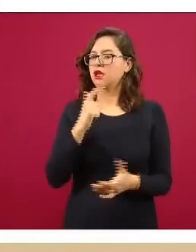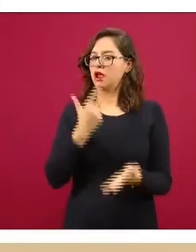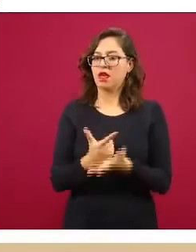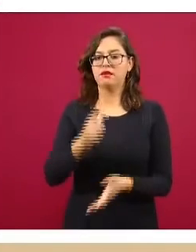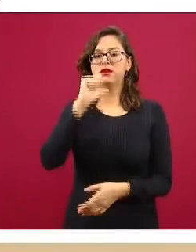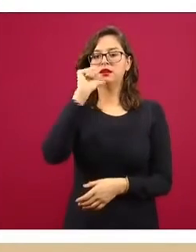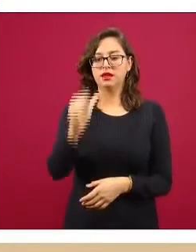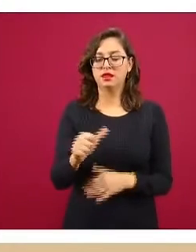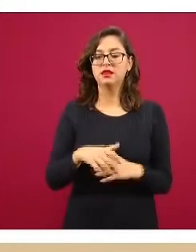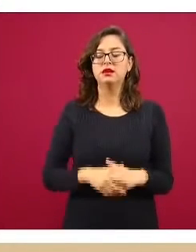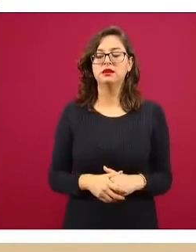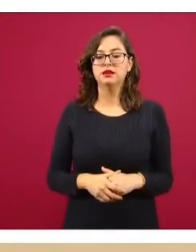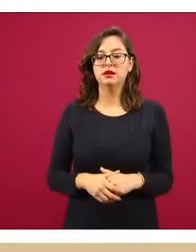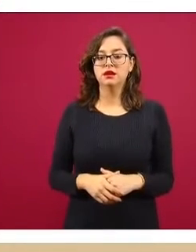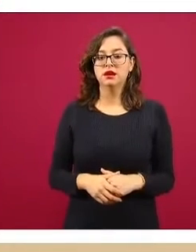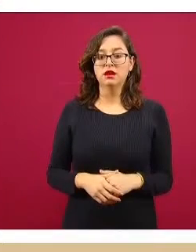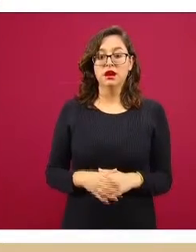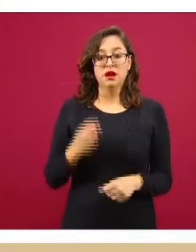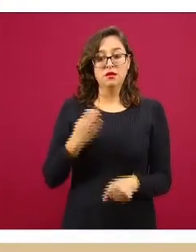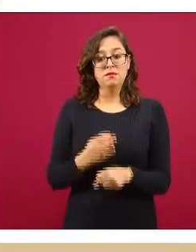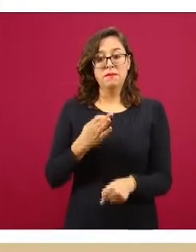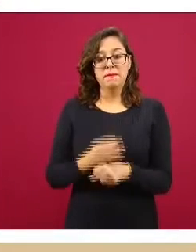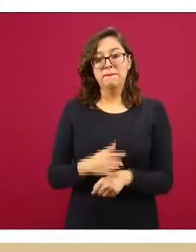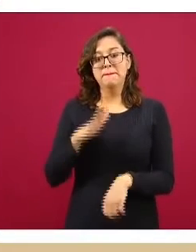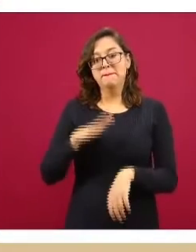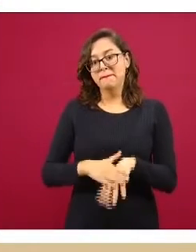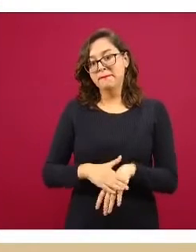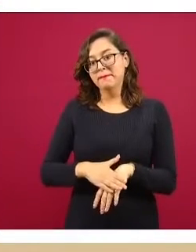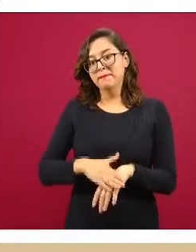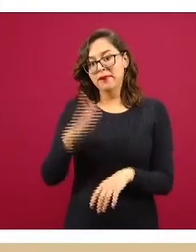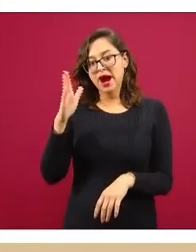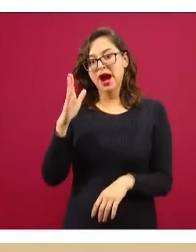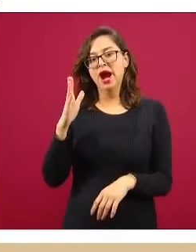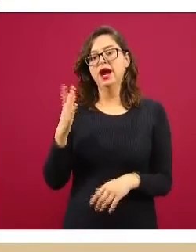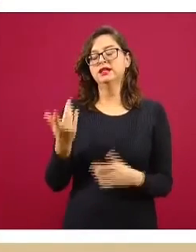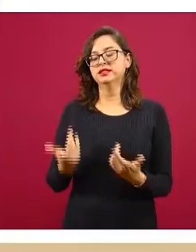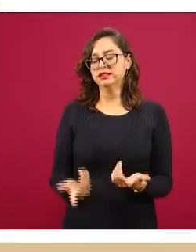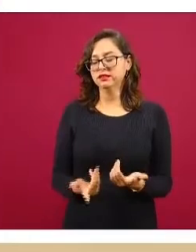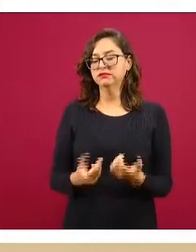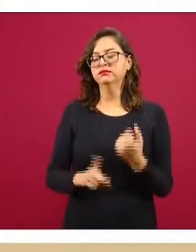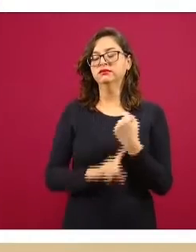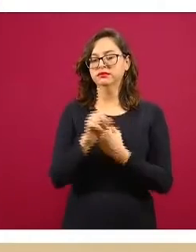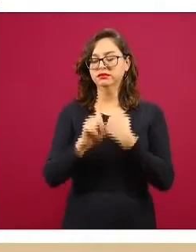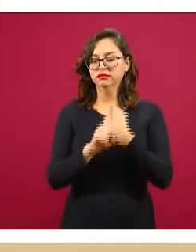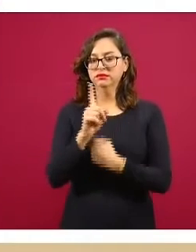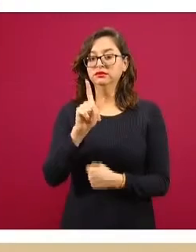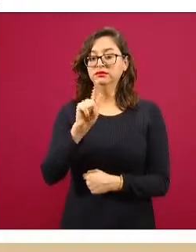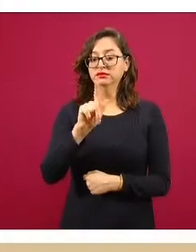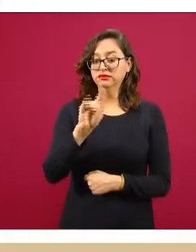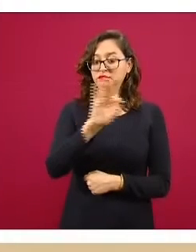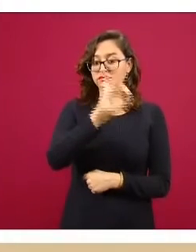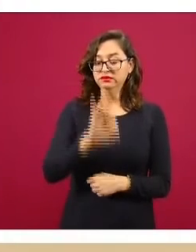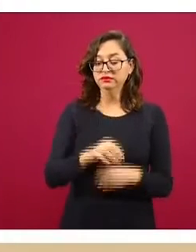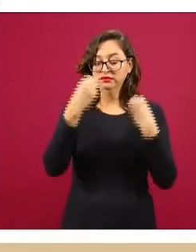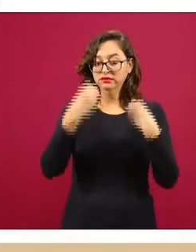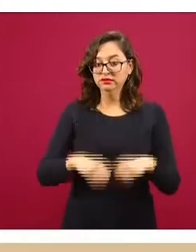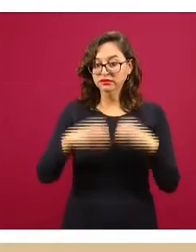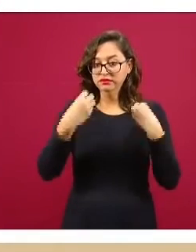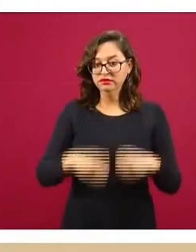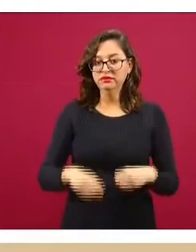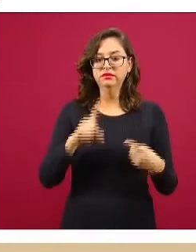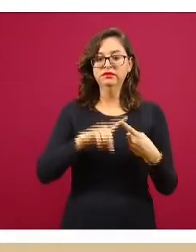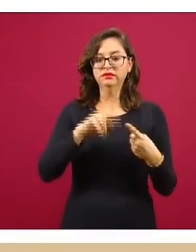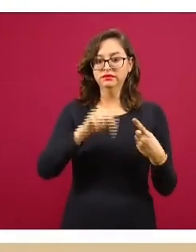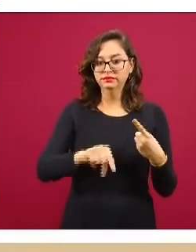COVID. Y los tres estados que están por arriba del 70%, que hemos marcado como un límite de precaución, son Nuevo